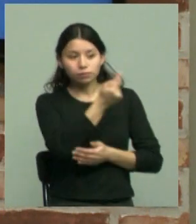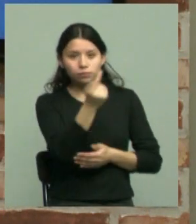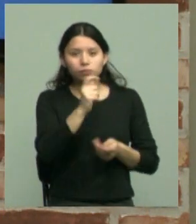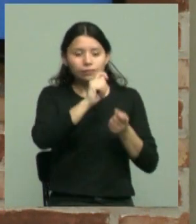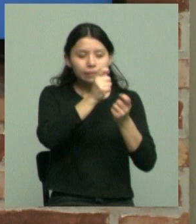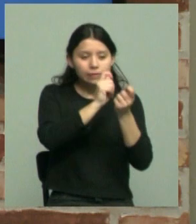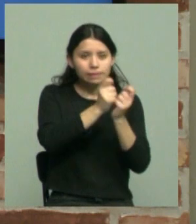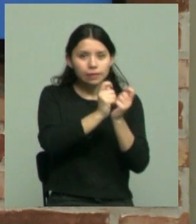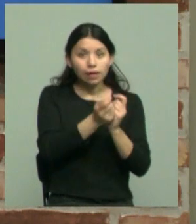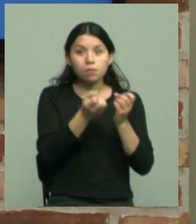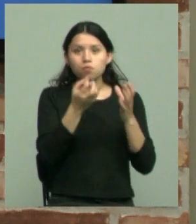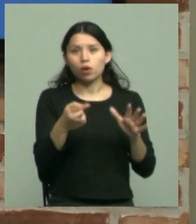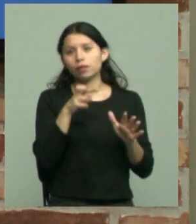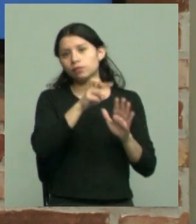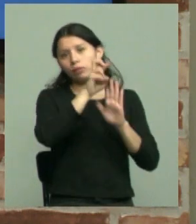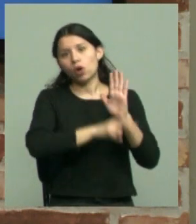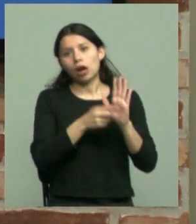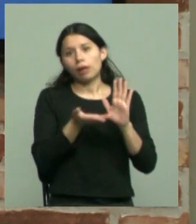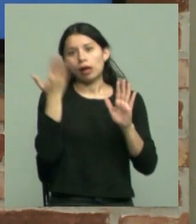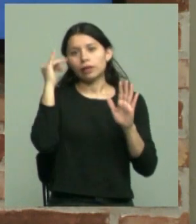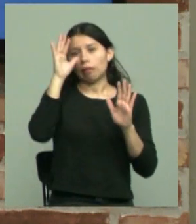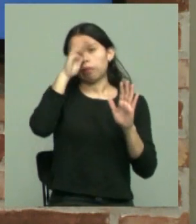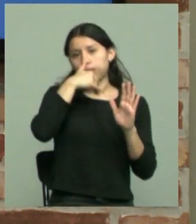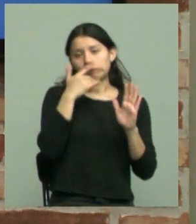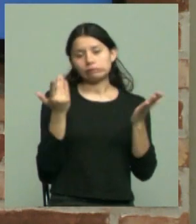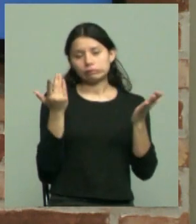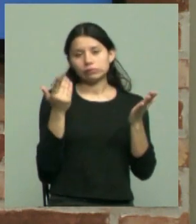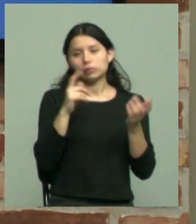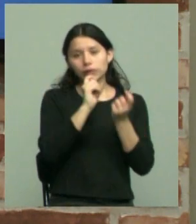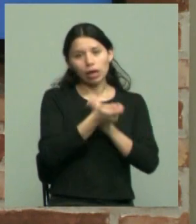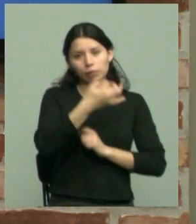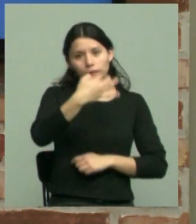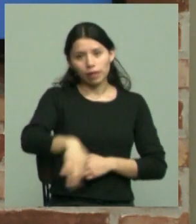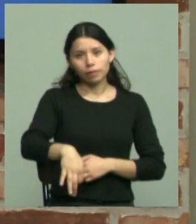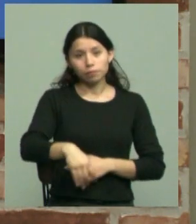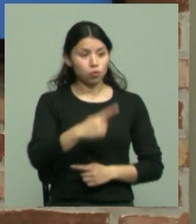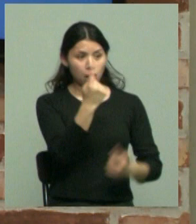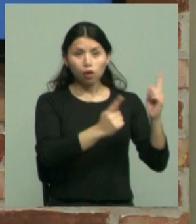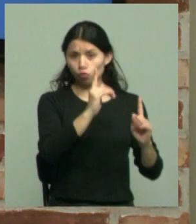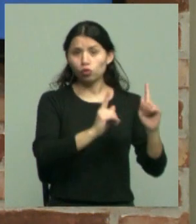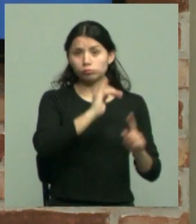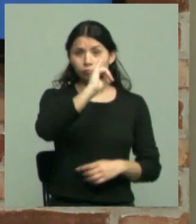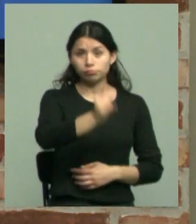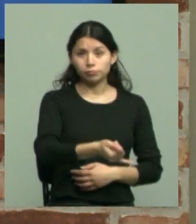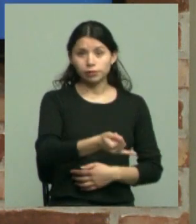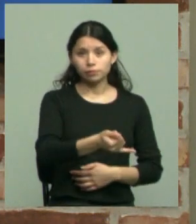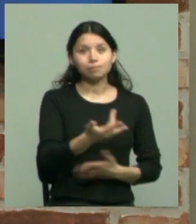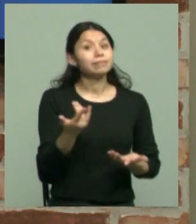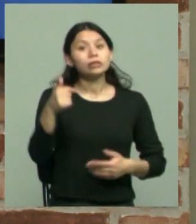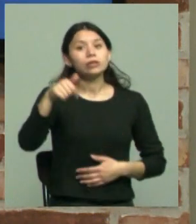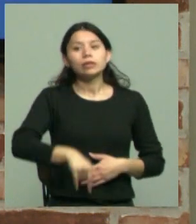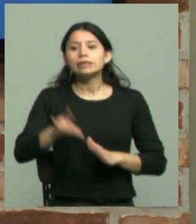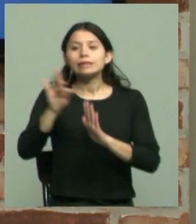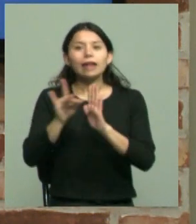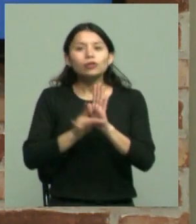planes de estudios han quedado un poco desactualizados, pero no obstante los docentes sí han actualizado sus materias. El tema es que tienen que tener datos